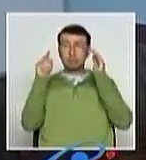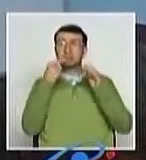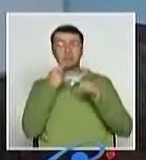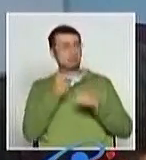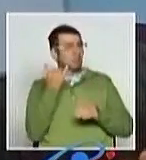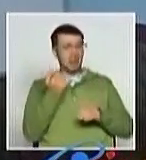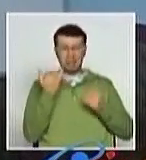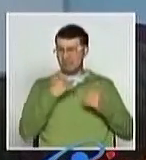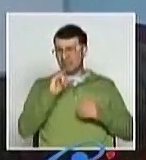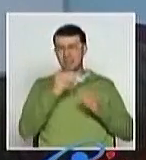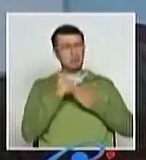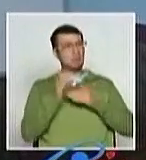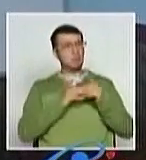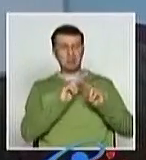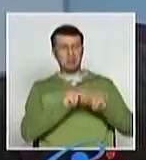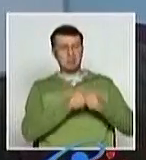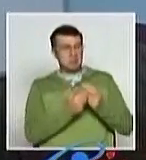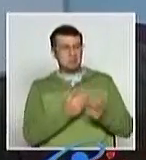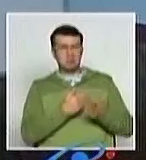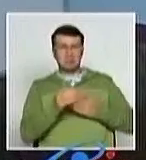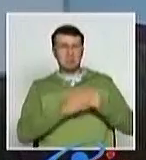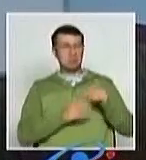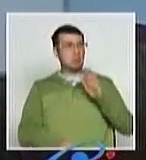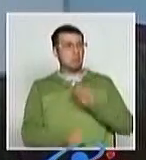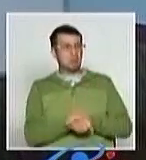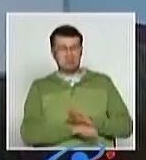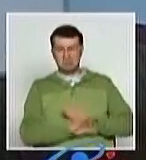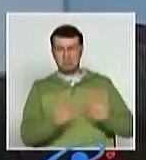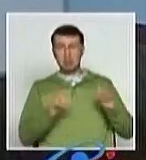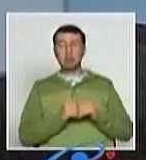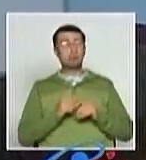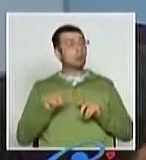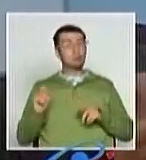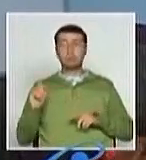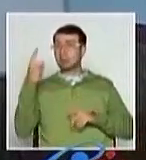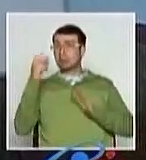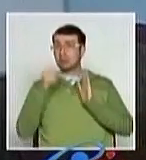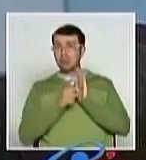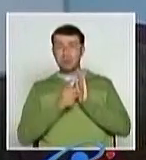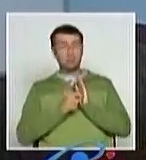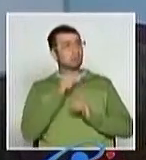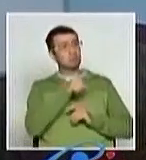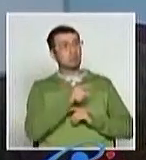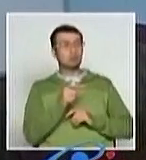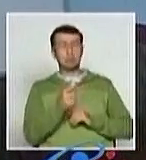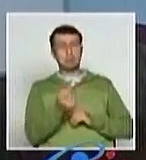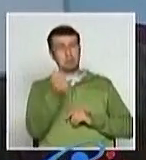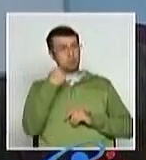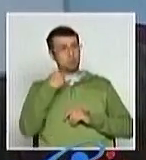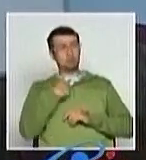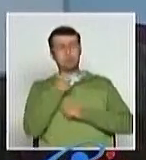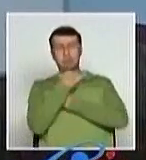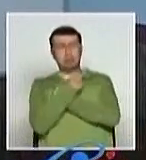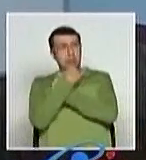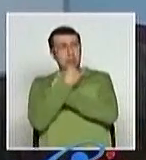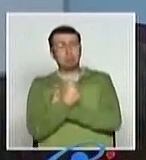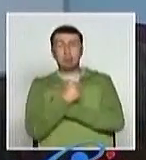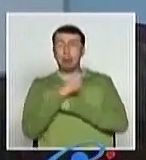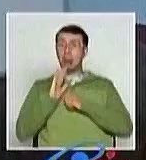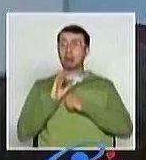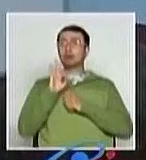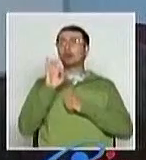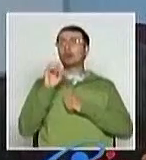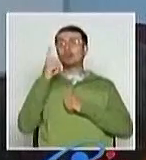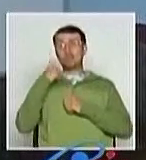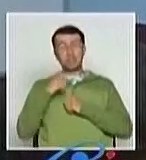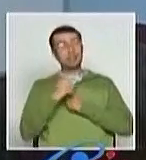el momento sienta placer pero es la primera vez que un psicólogo me pregunta con quién ha hablado del amor comenzamos cada 8 días con terapias